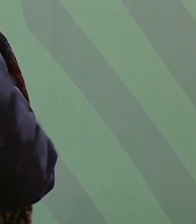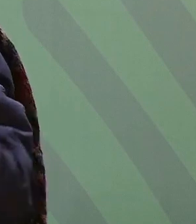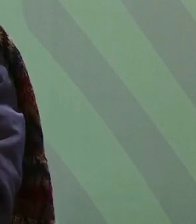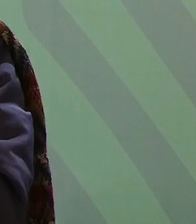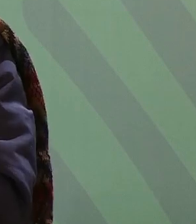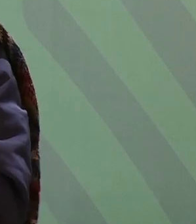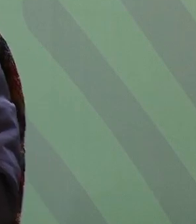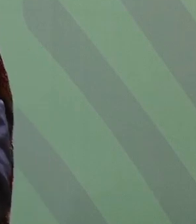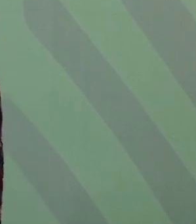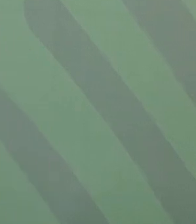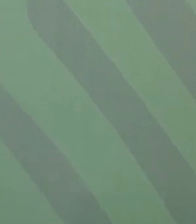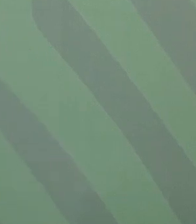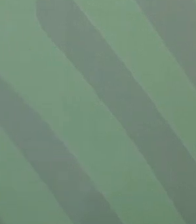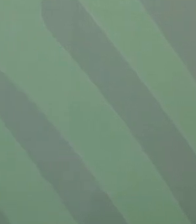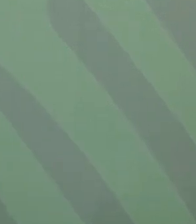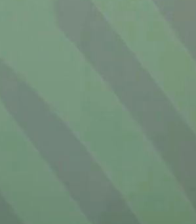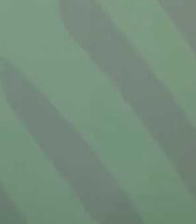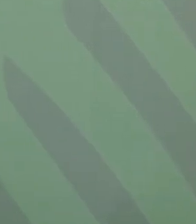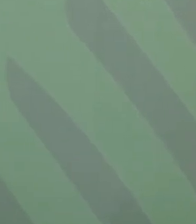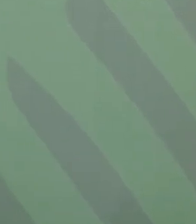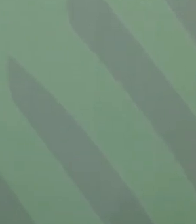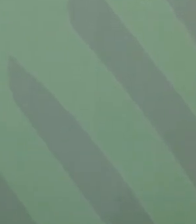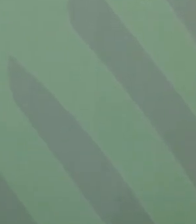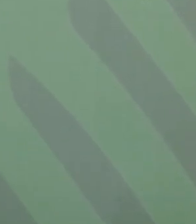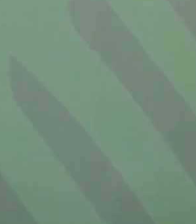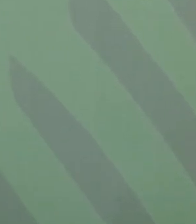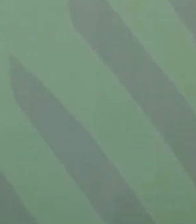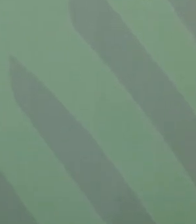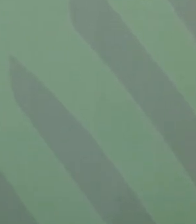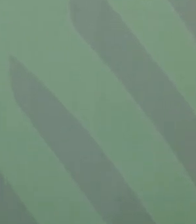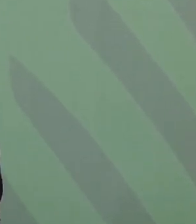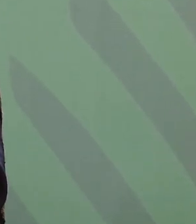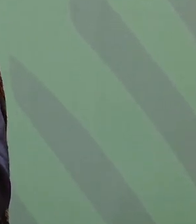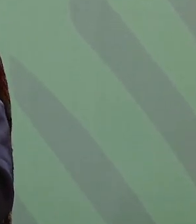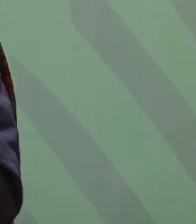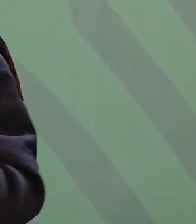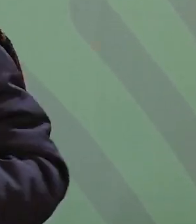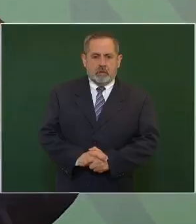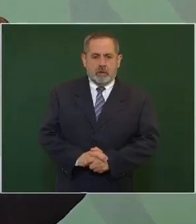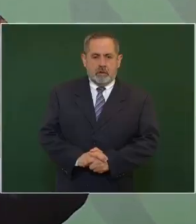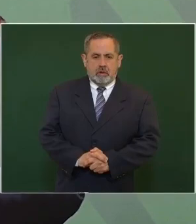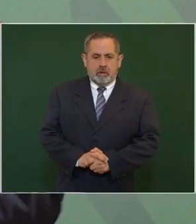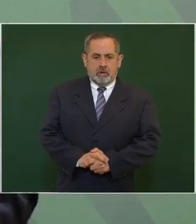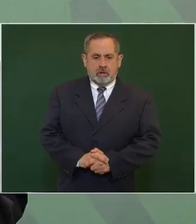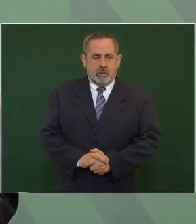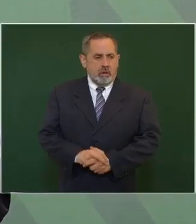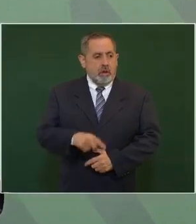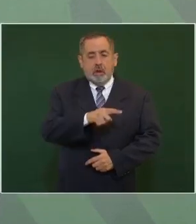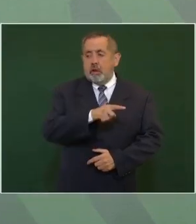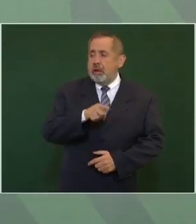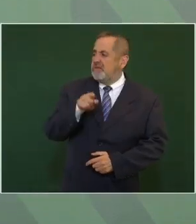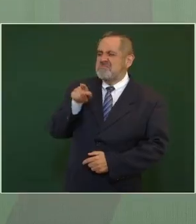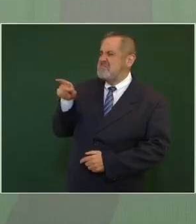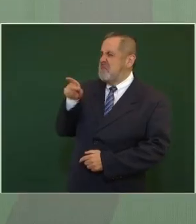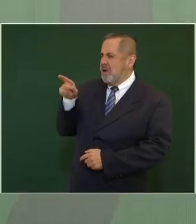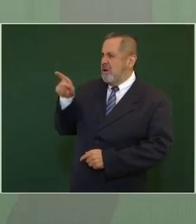diciendo, no mandaron la ayuda a Acapulco.